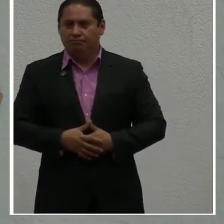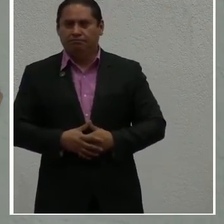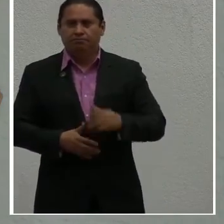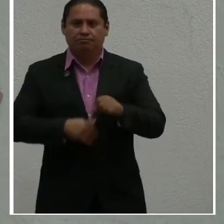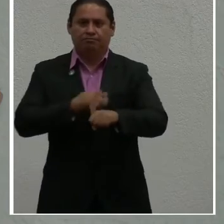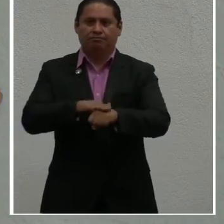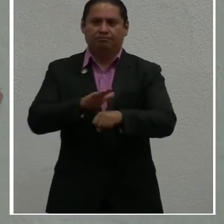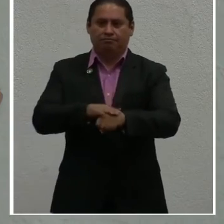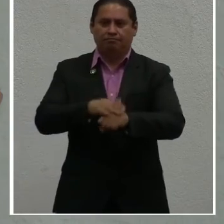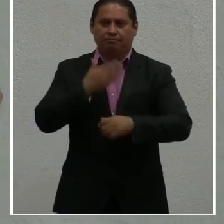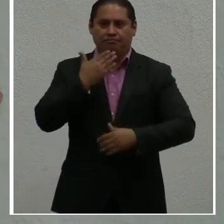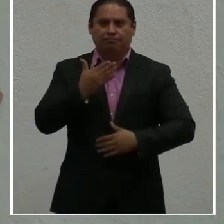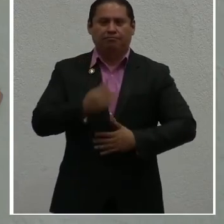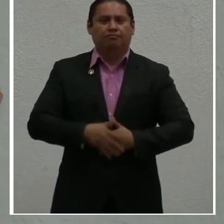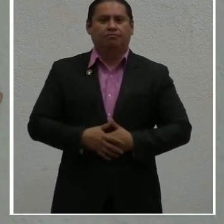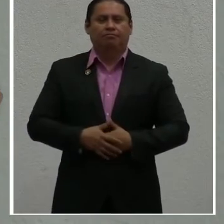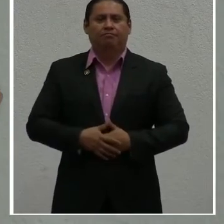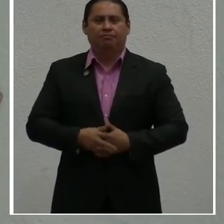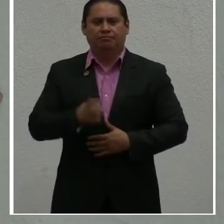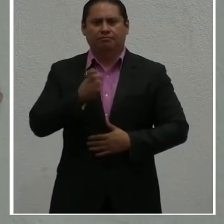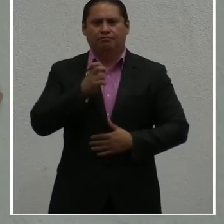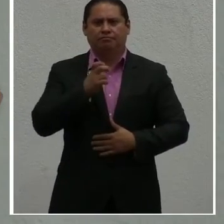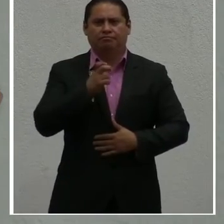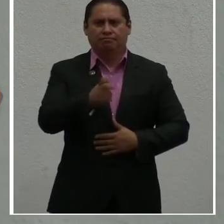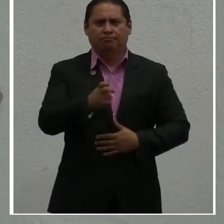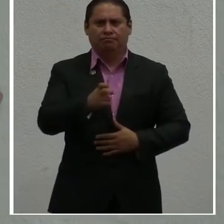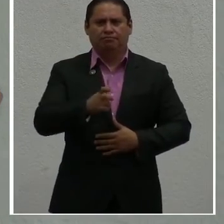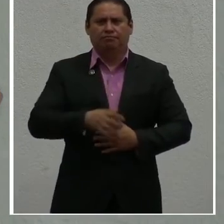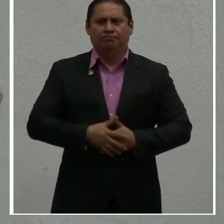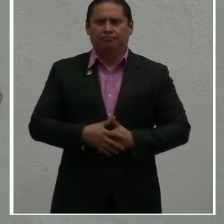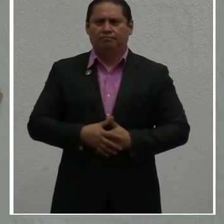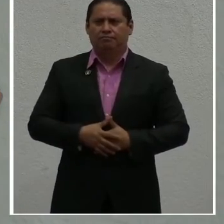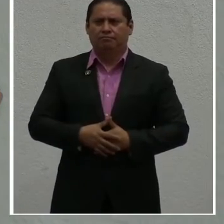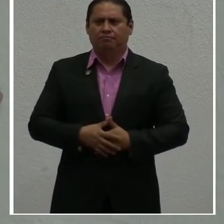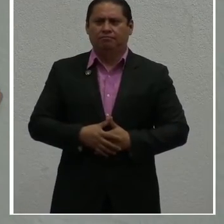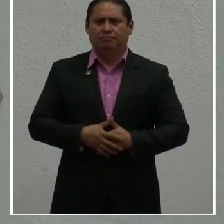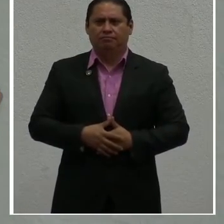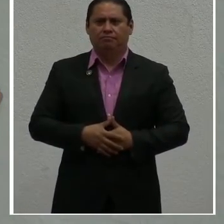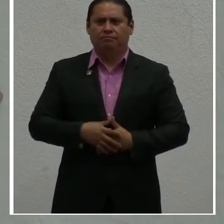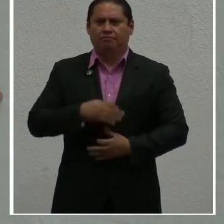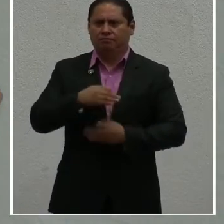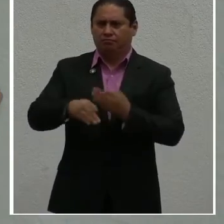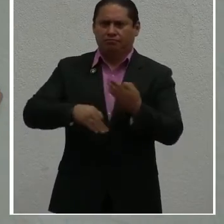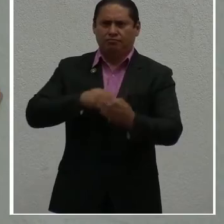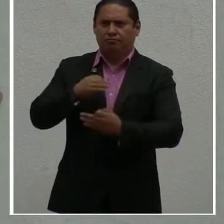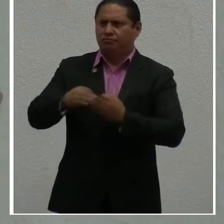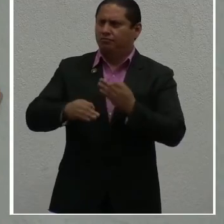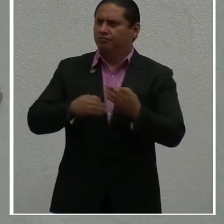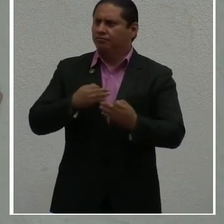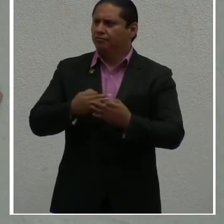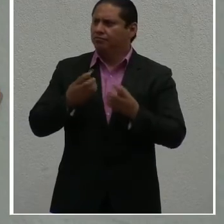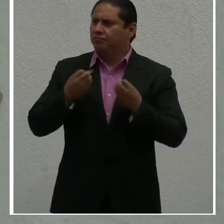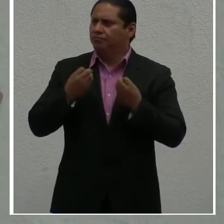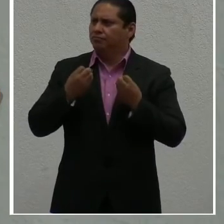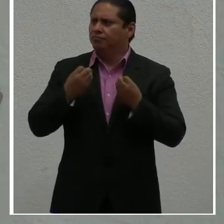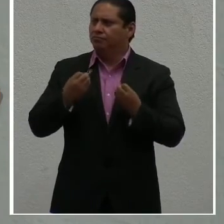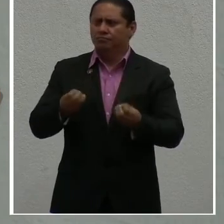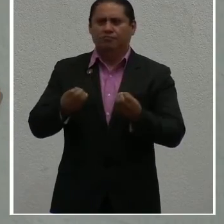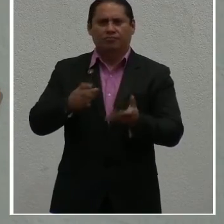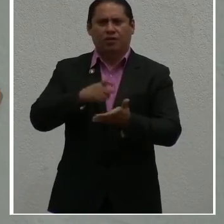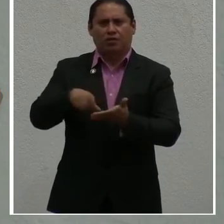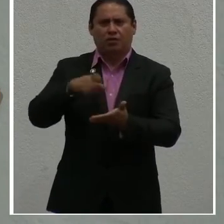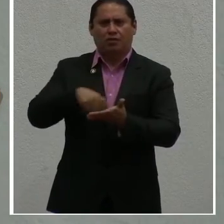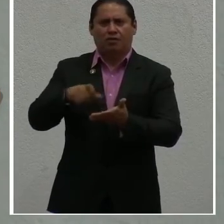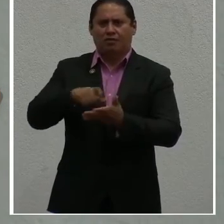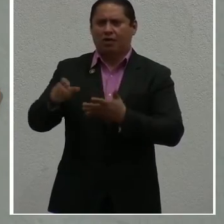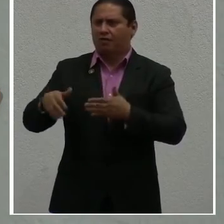atención. Estos son unos, todo esto, hay muchas cosas que se cobraban por fuera,